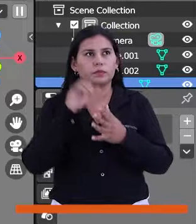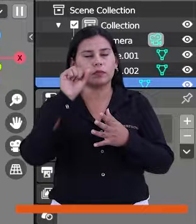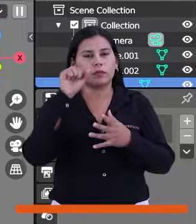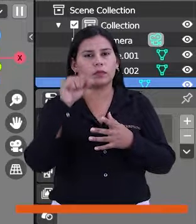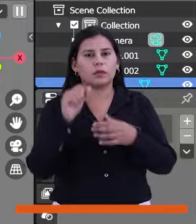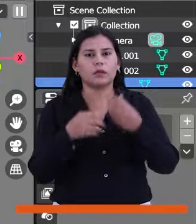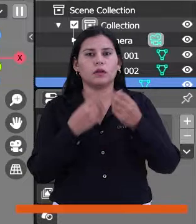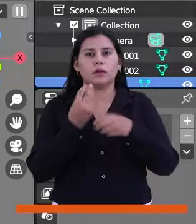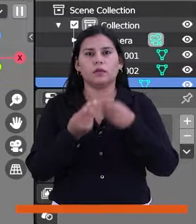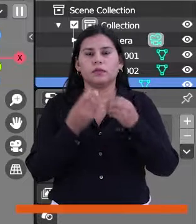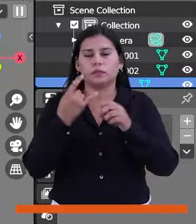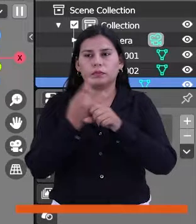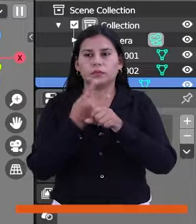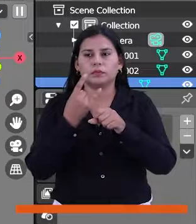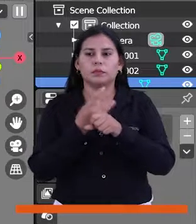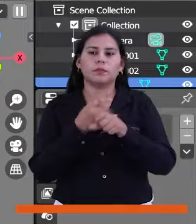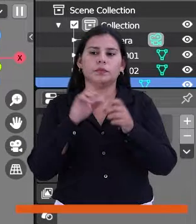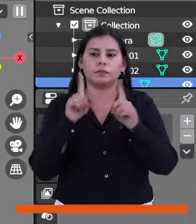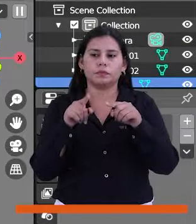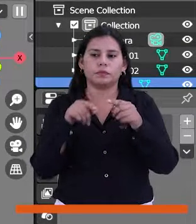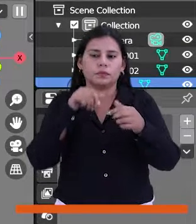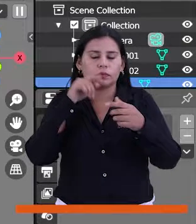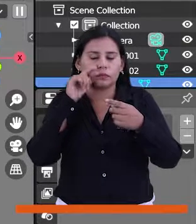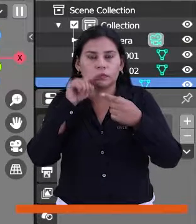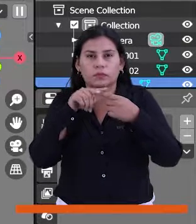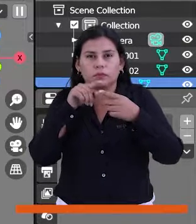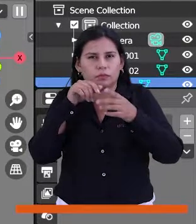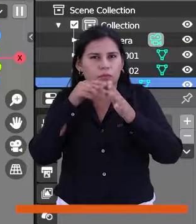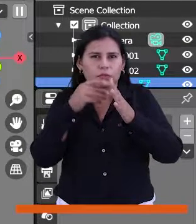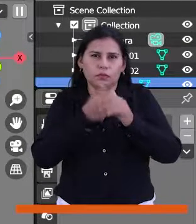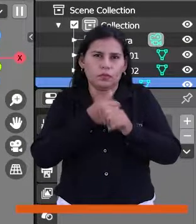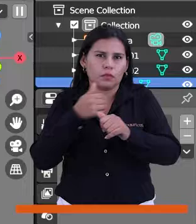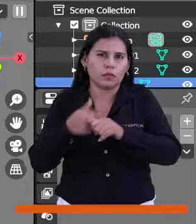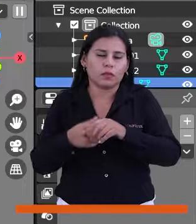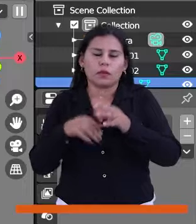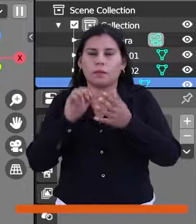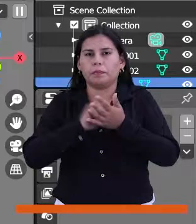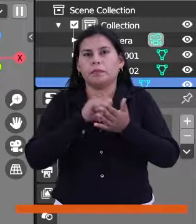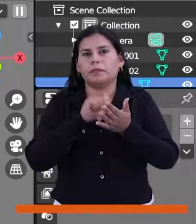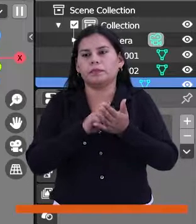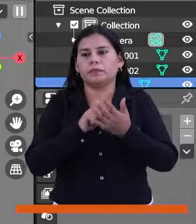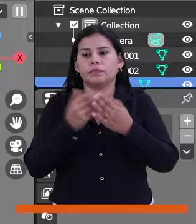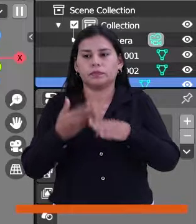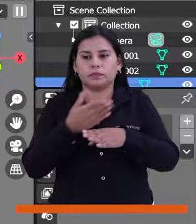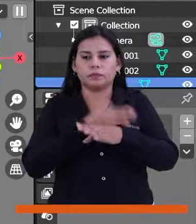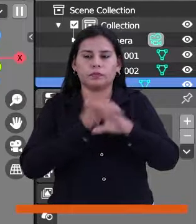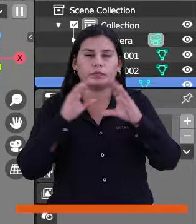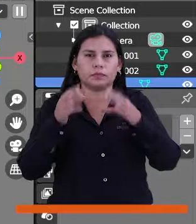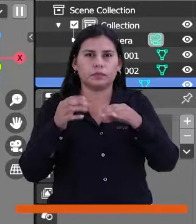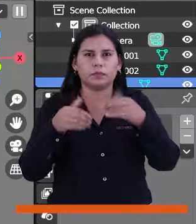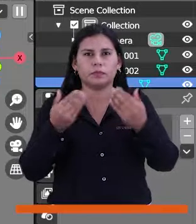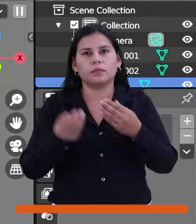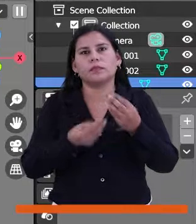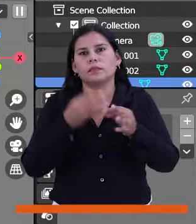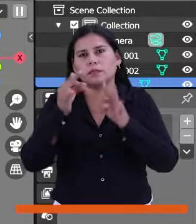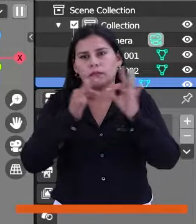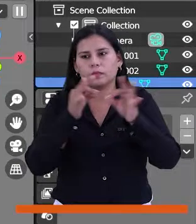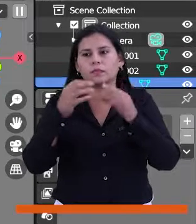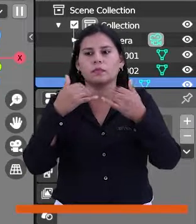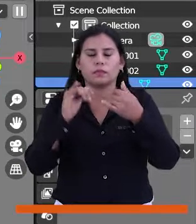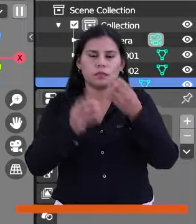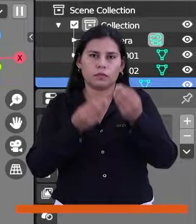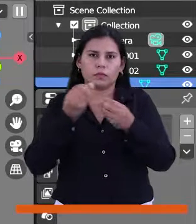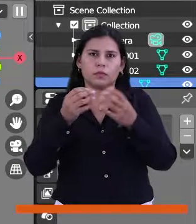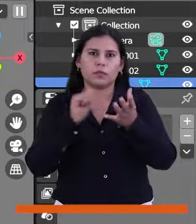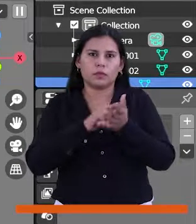regla. Si voy a aplicar una textura, el objeto previamente debe tener un material. Bueno, en la clase anterior ya vimos cómo podemos aplicar